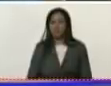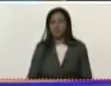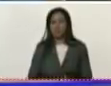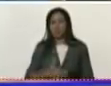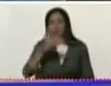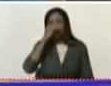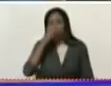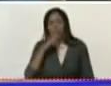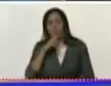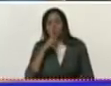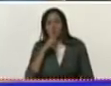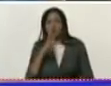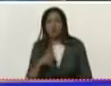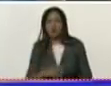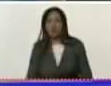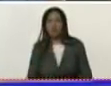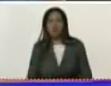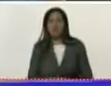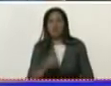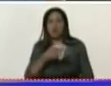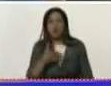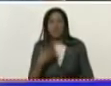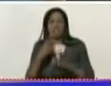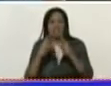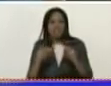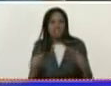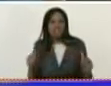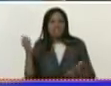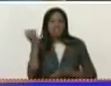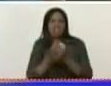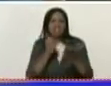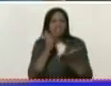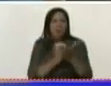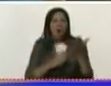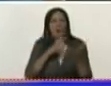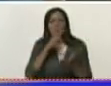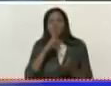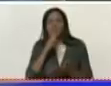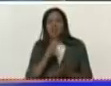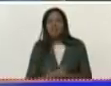y terroristas que quisieron dañar y ensangrentar